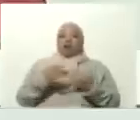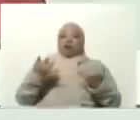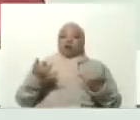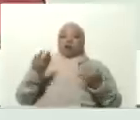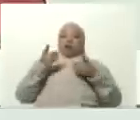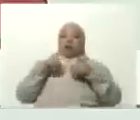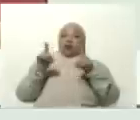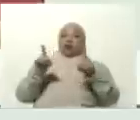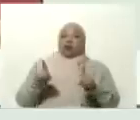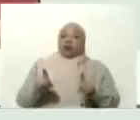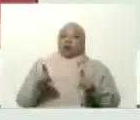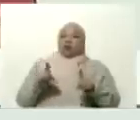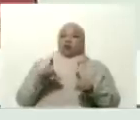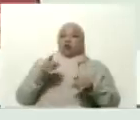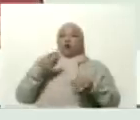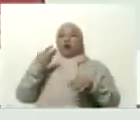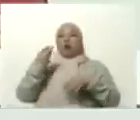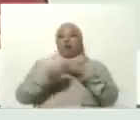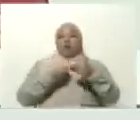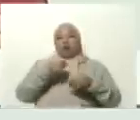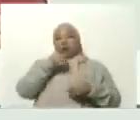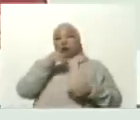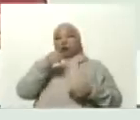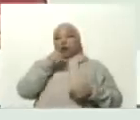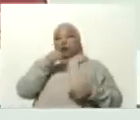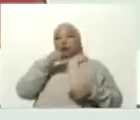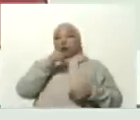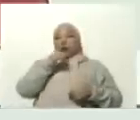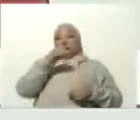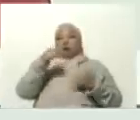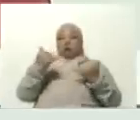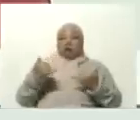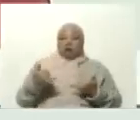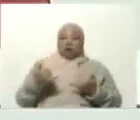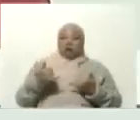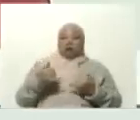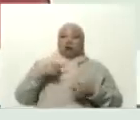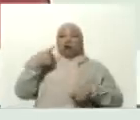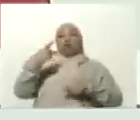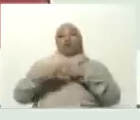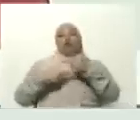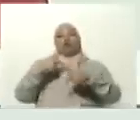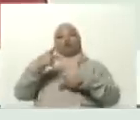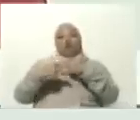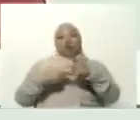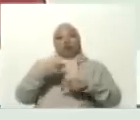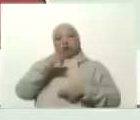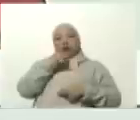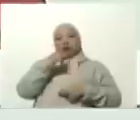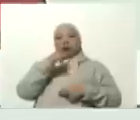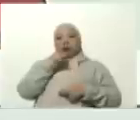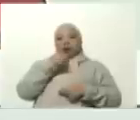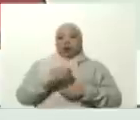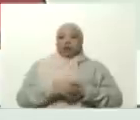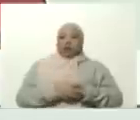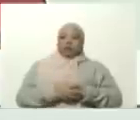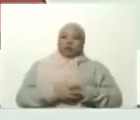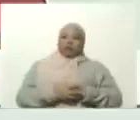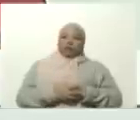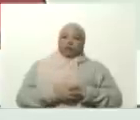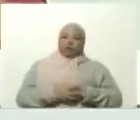decidido irse. Mientras tanto, yo puedo informar que cobra fuerza en la oposición el tema del consenso.